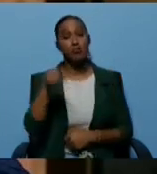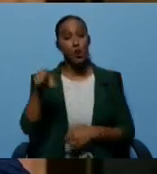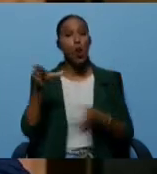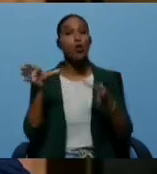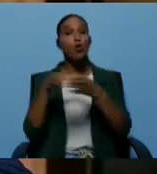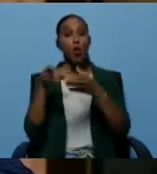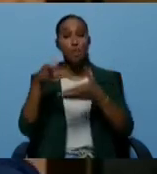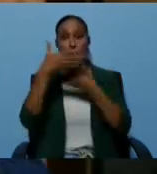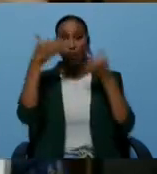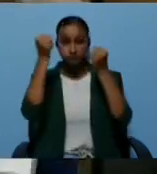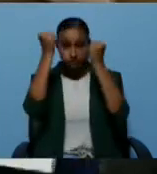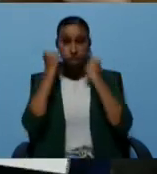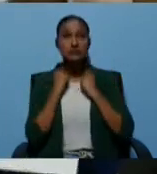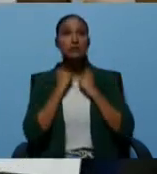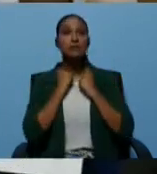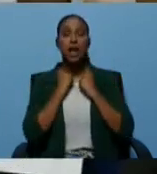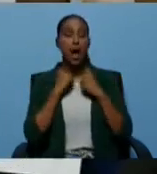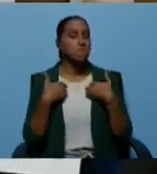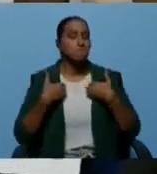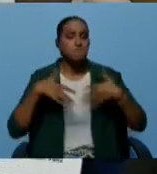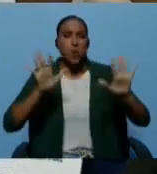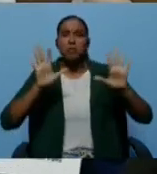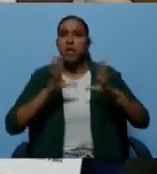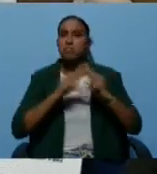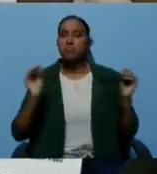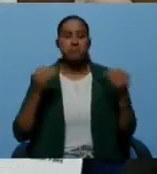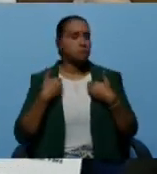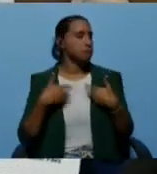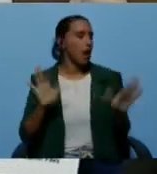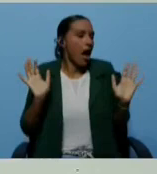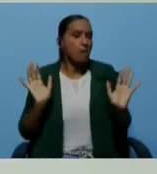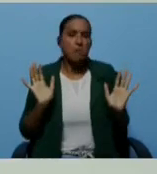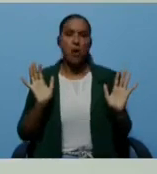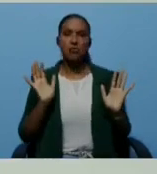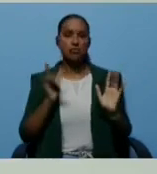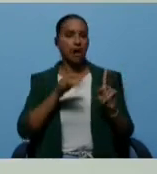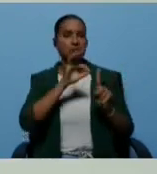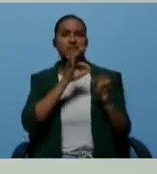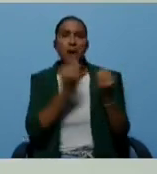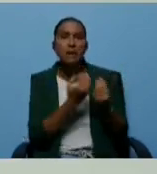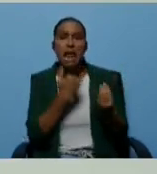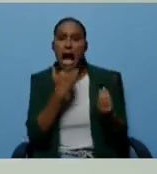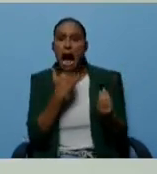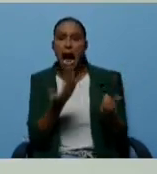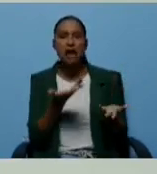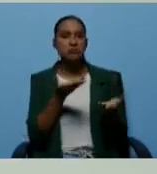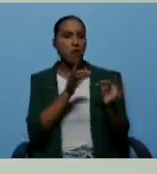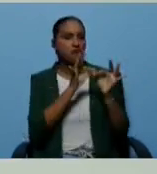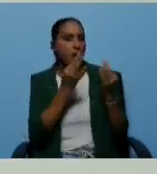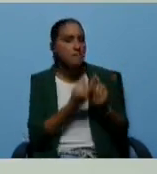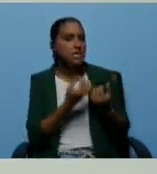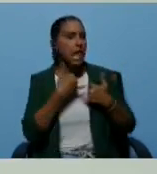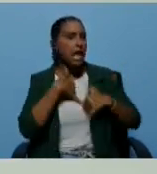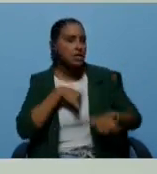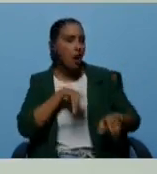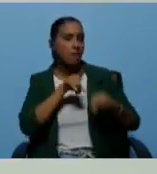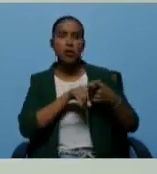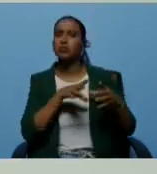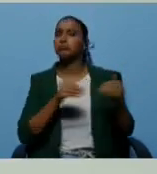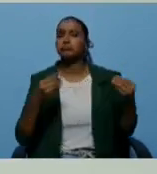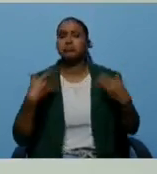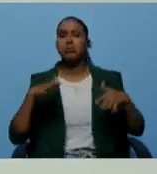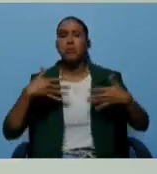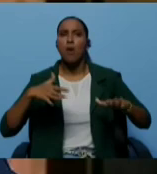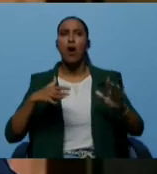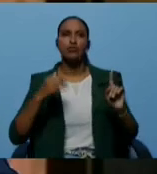importarles para nada sus familias, sus seres queridos. Nunca